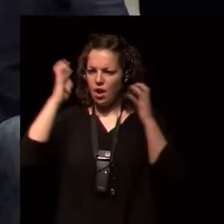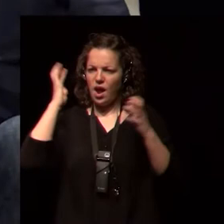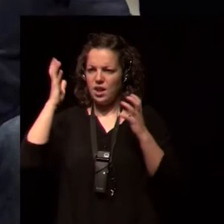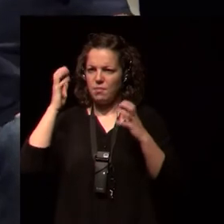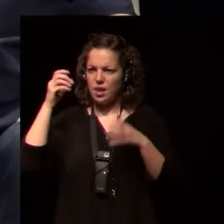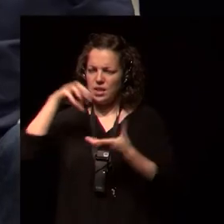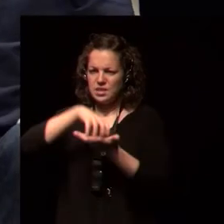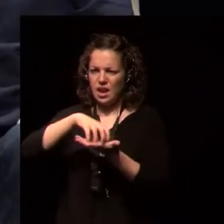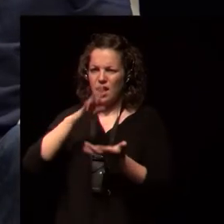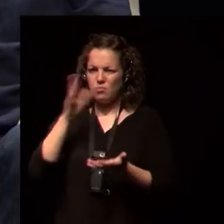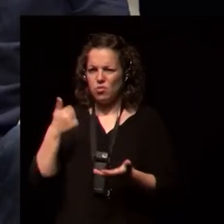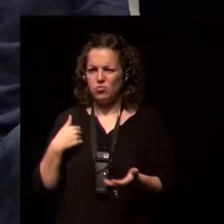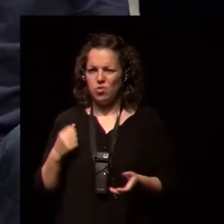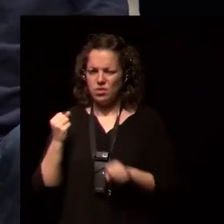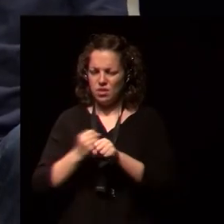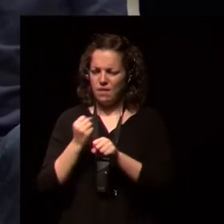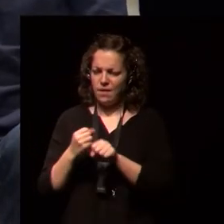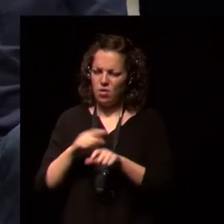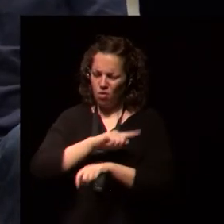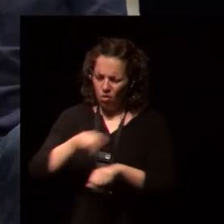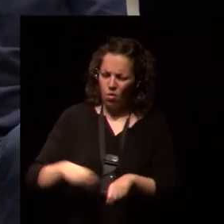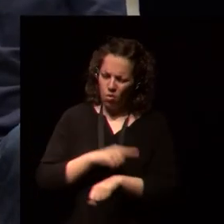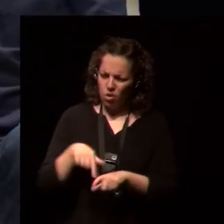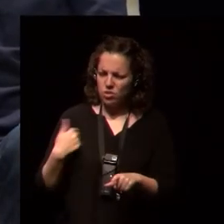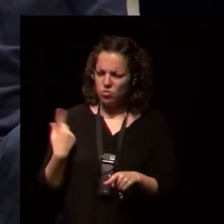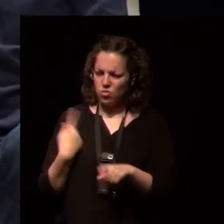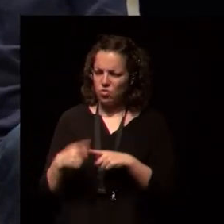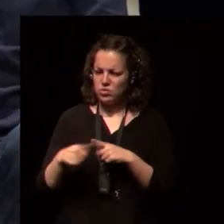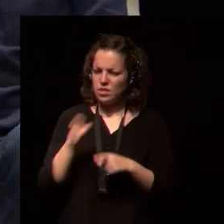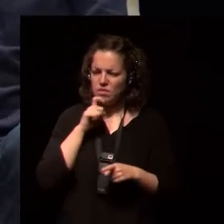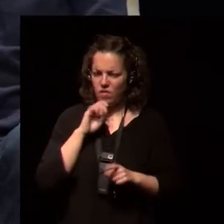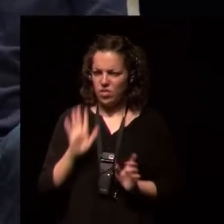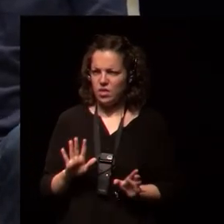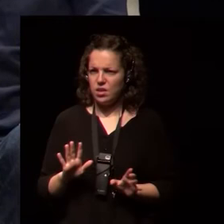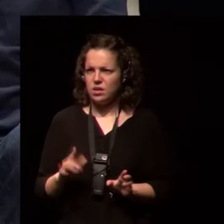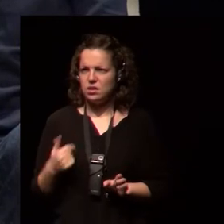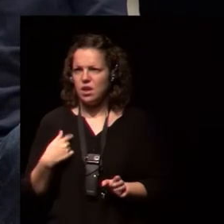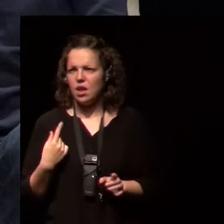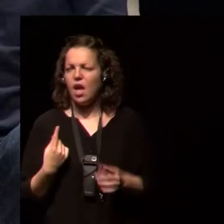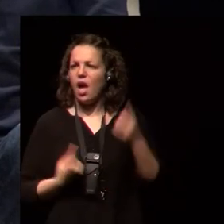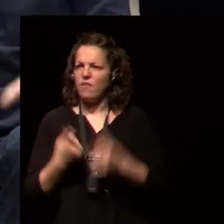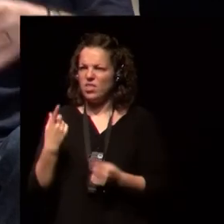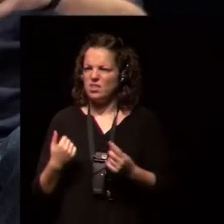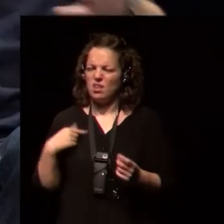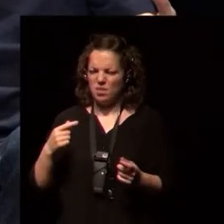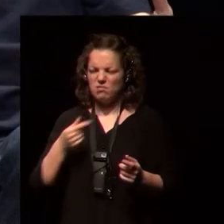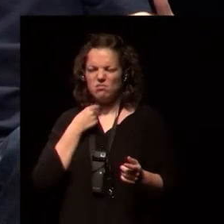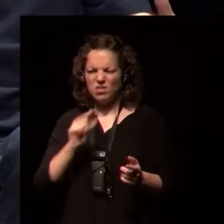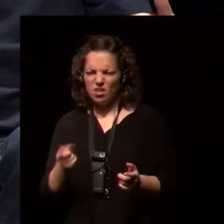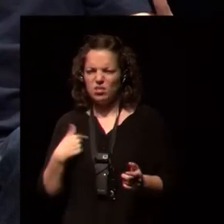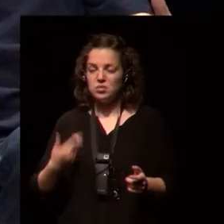porque a pesar de haber trabajado durante muchas horas y hecho cosas muy difíciles, a veces tediosas, me siento